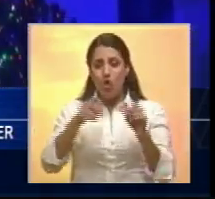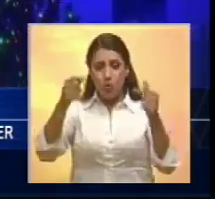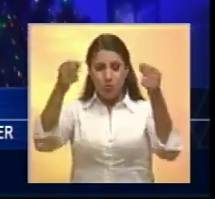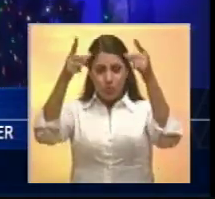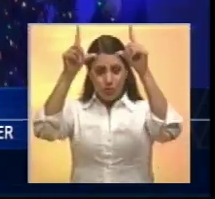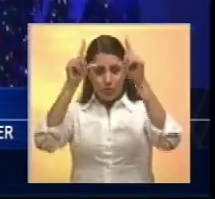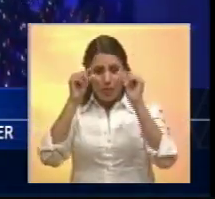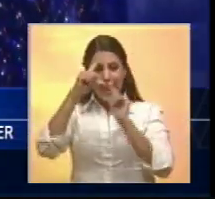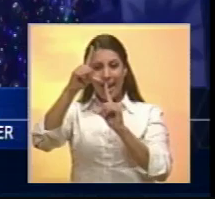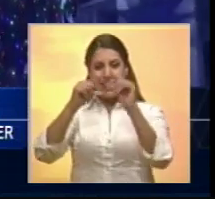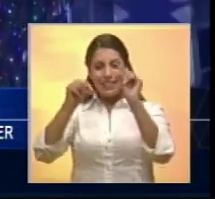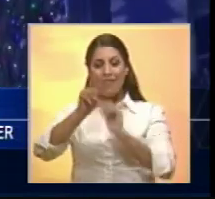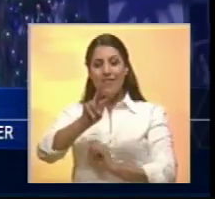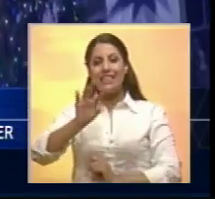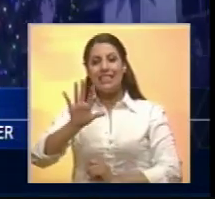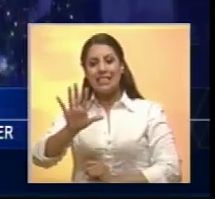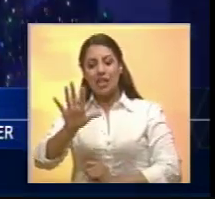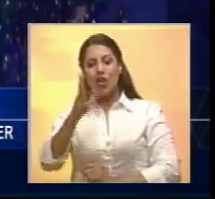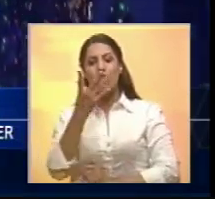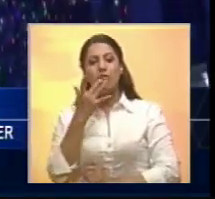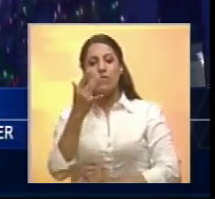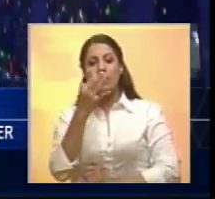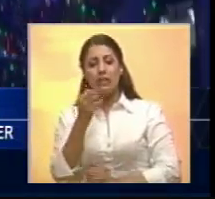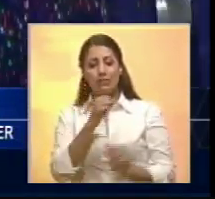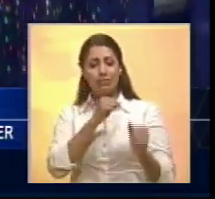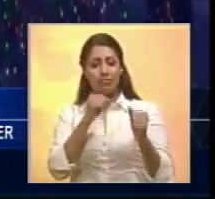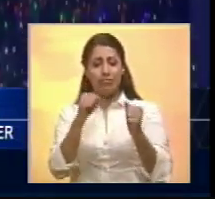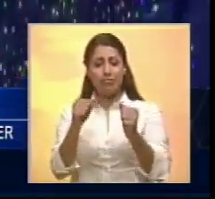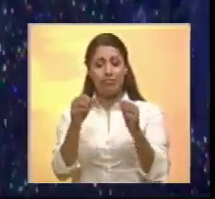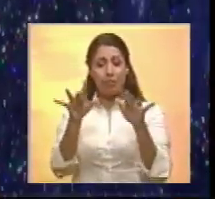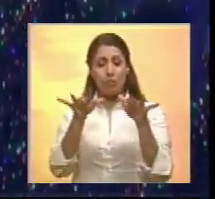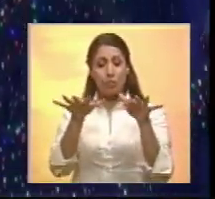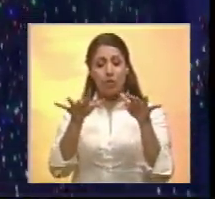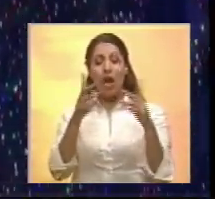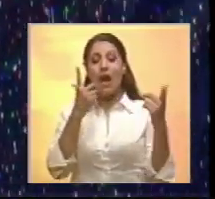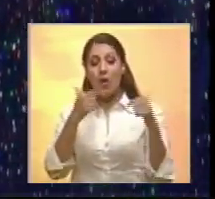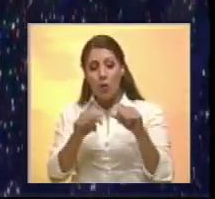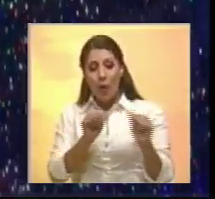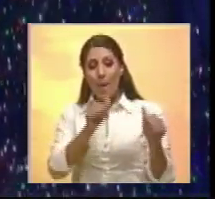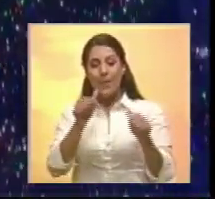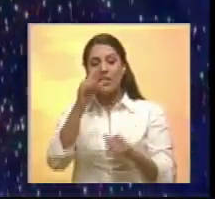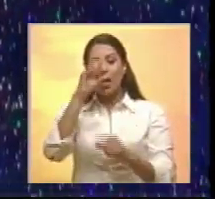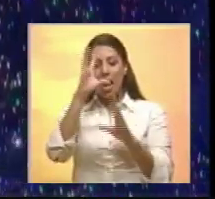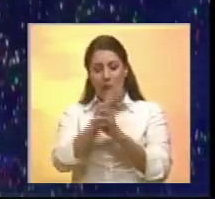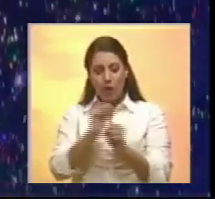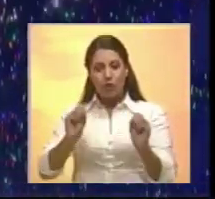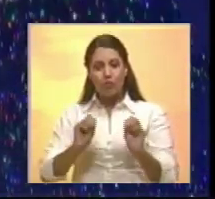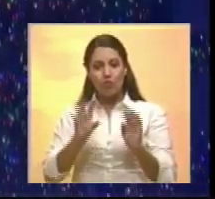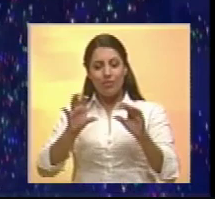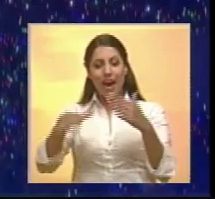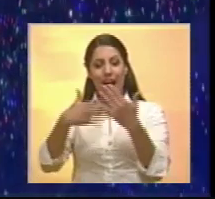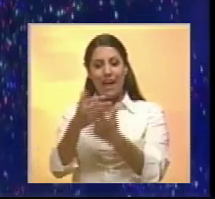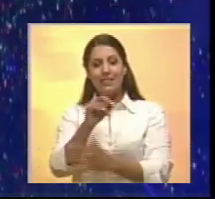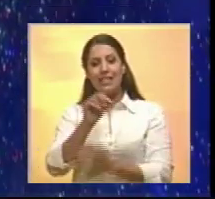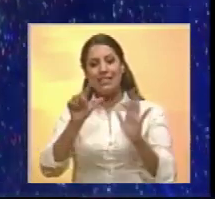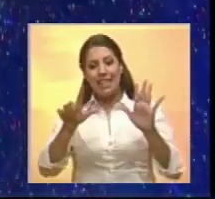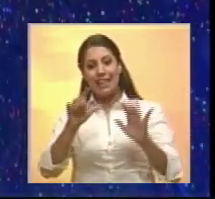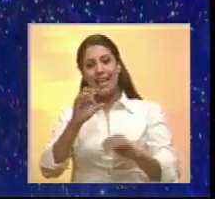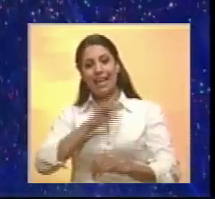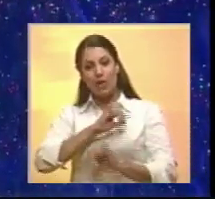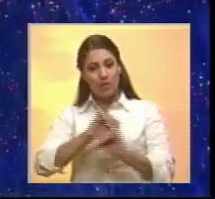con una estrella de 25.000 cristales de Swarovski. El abeto será encendido cada noche hasta el próximo 7 de